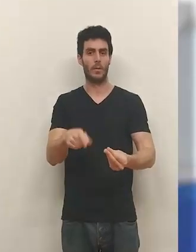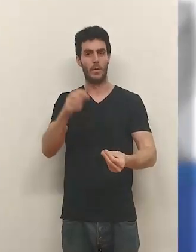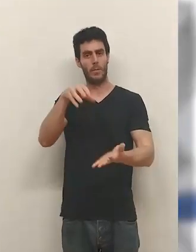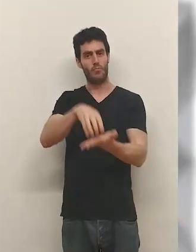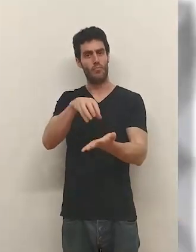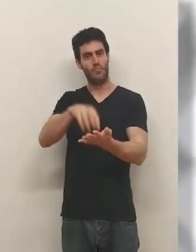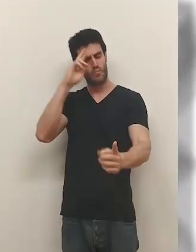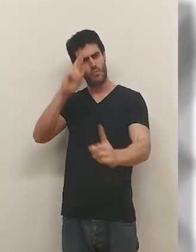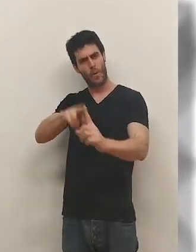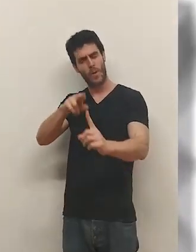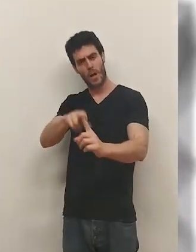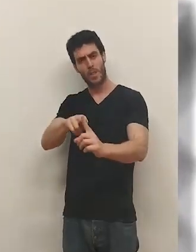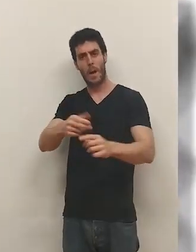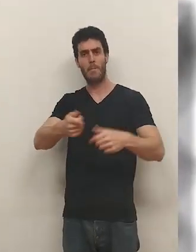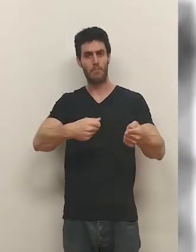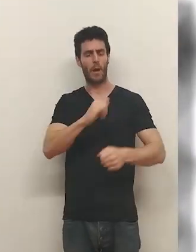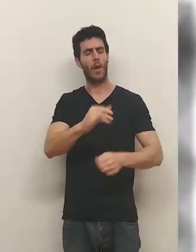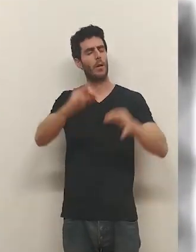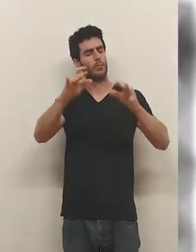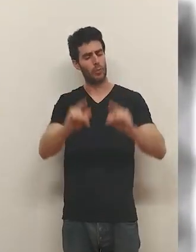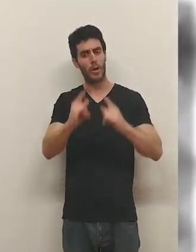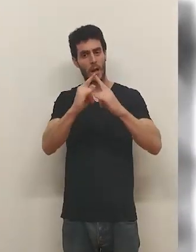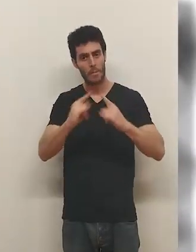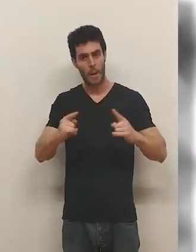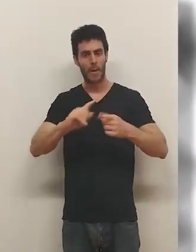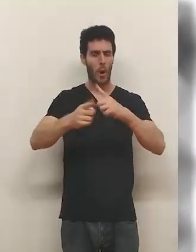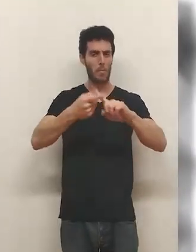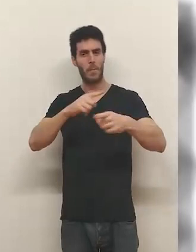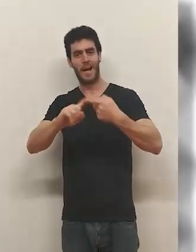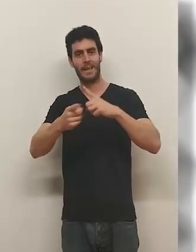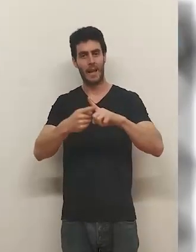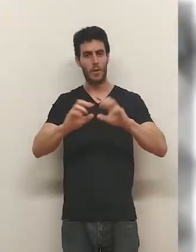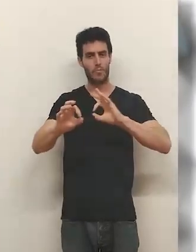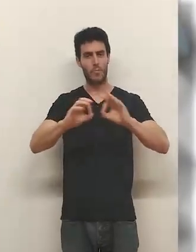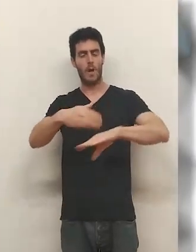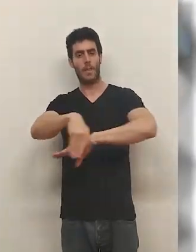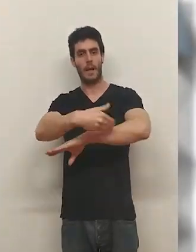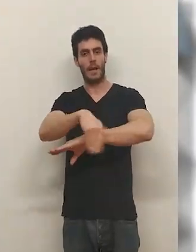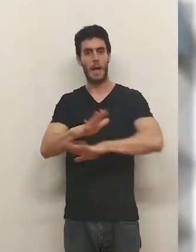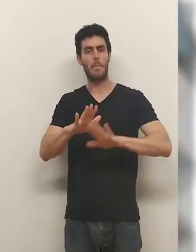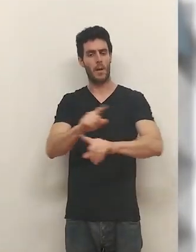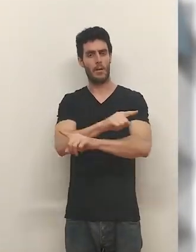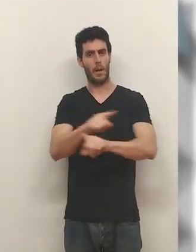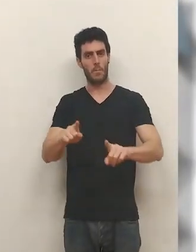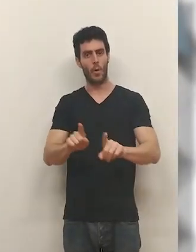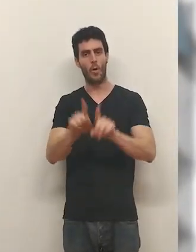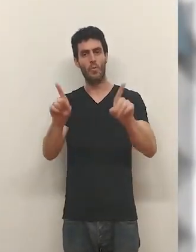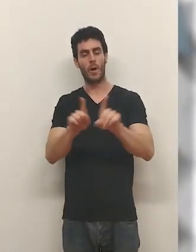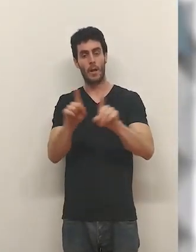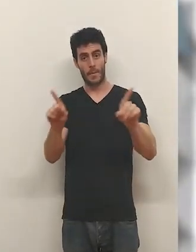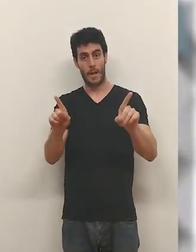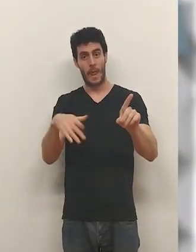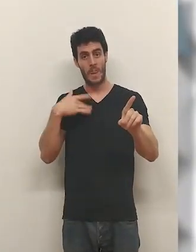un punto de referencia. No faltará el mercado, los campamentos, las batallas, las actuaciones de calle pero tampoco los fuegos